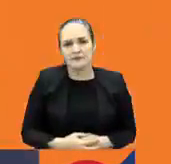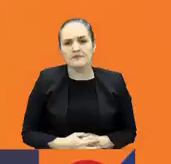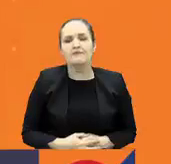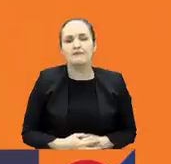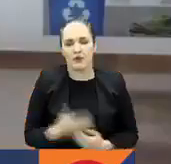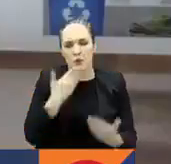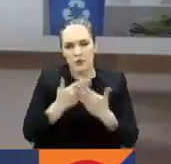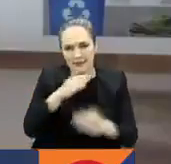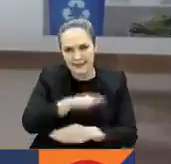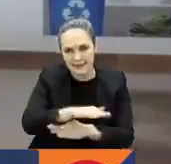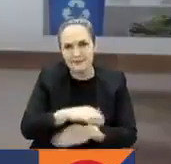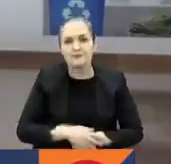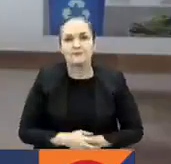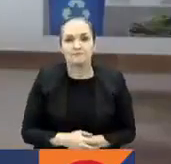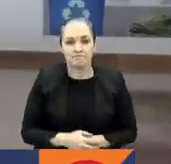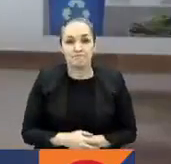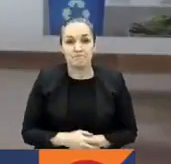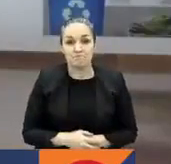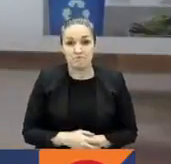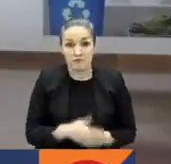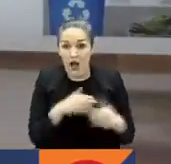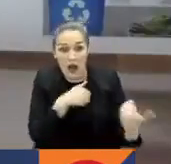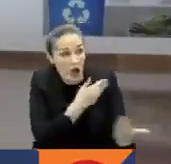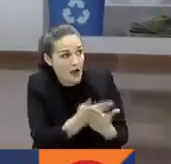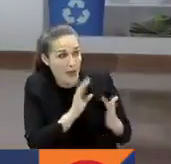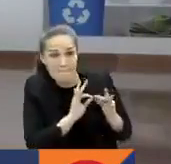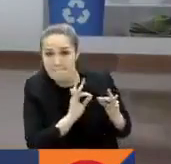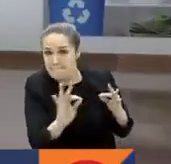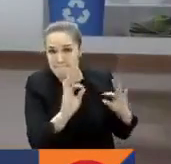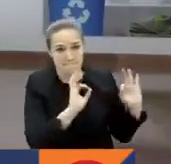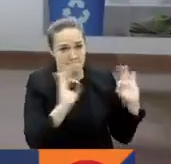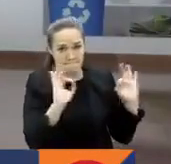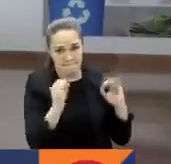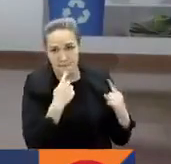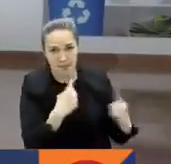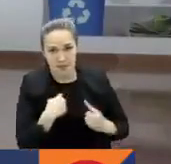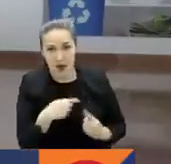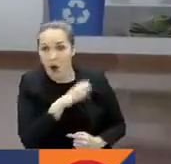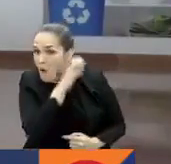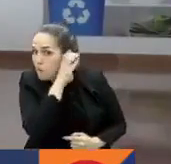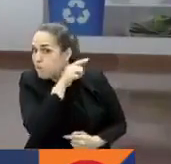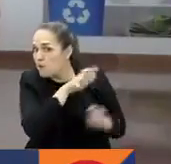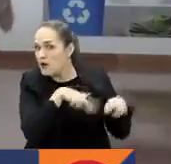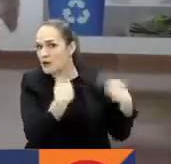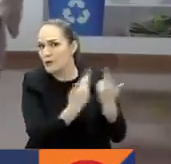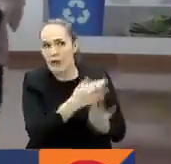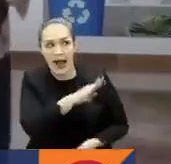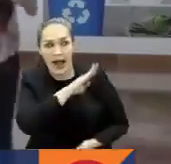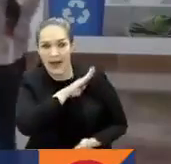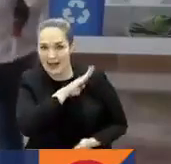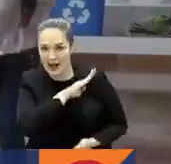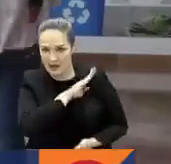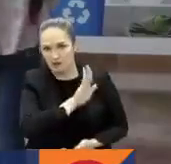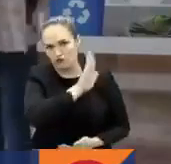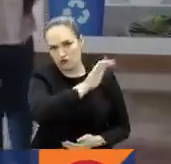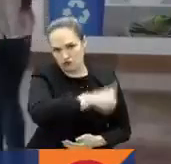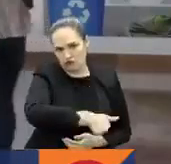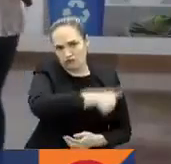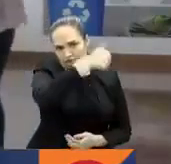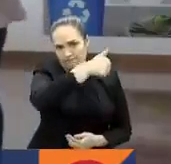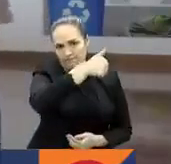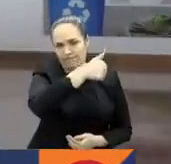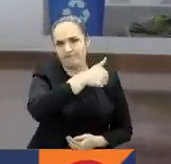Daniela, muy buenas tardes. Hasta el momento no. Justamente a esta hora se encuentra reunido el alcalde de la capital del Valle del Cauca, Jorge Iván Ospina, con su equipo de